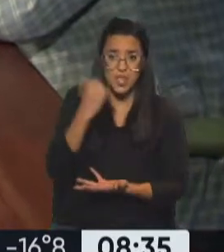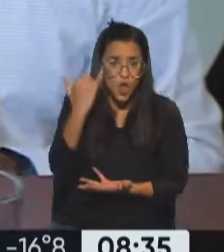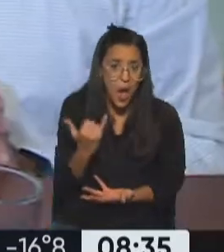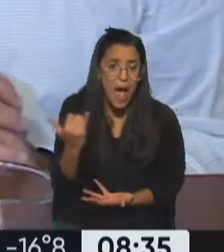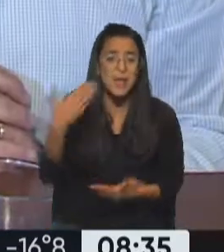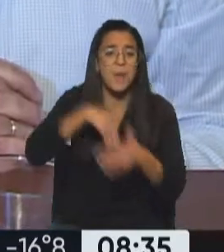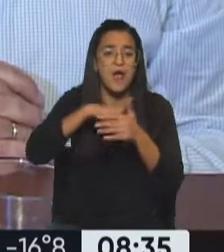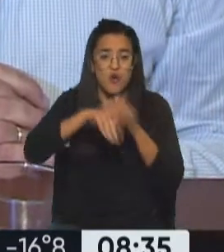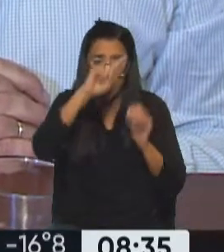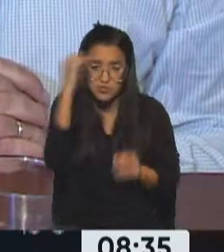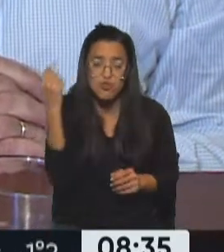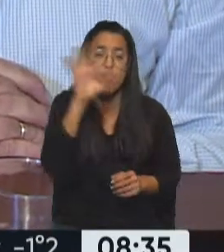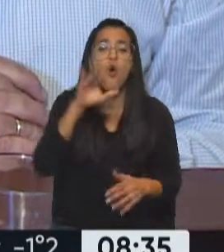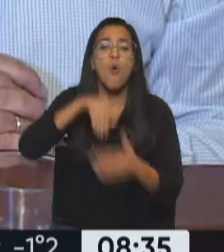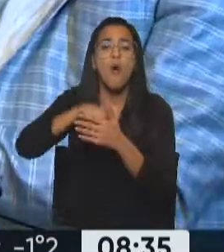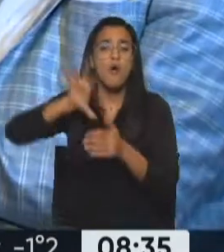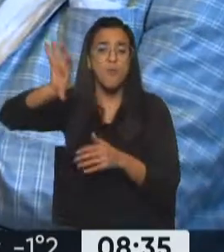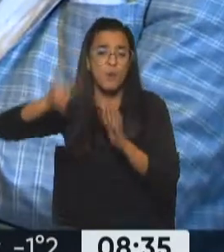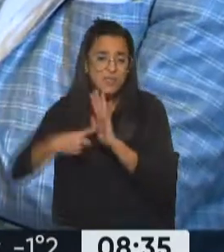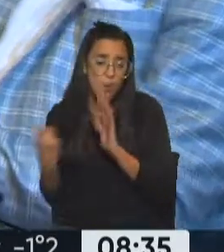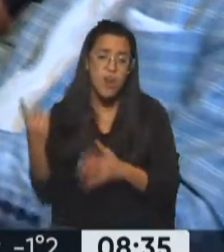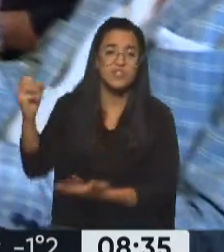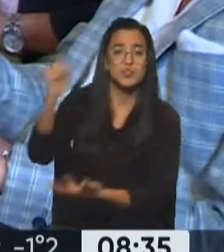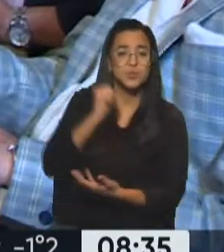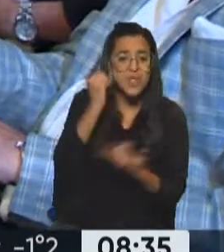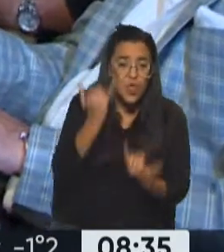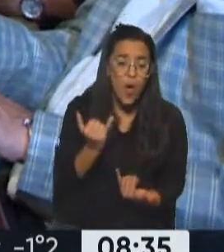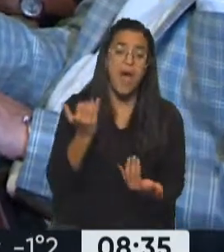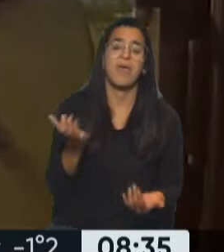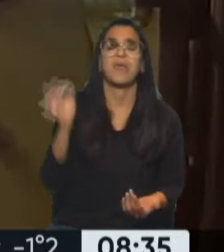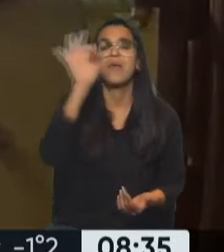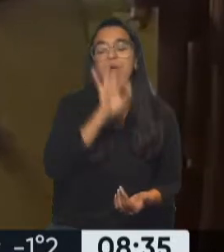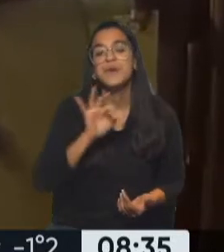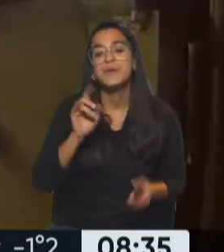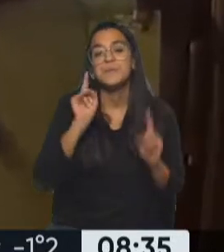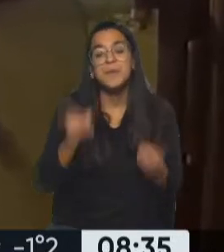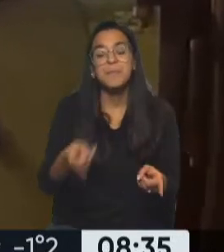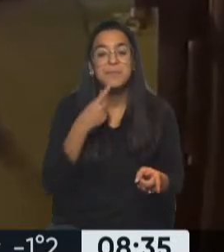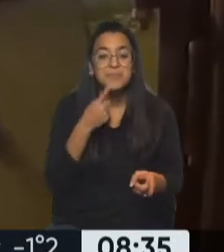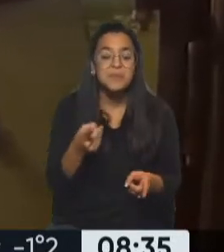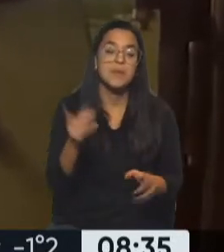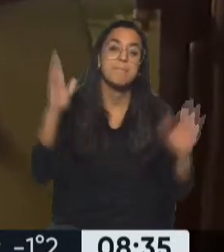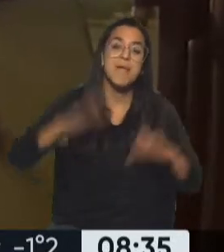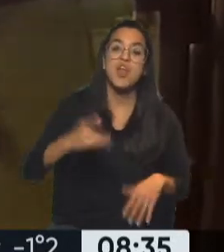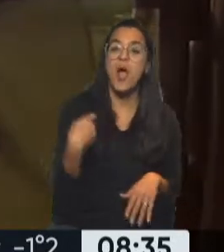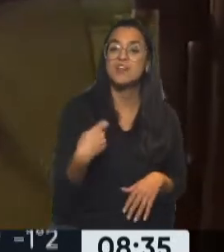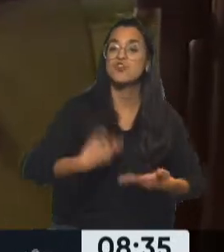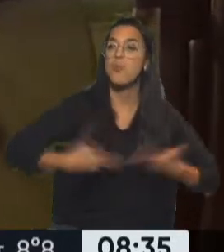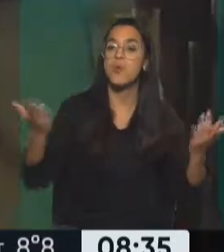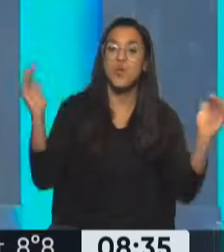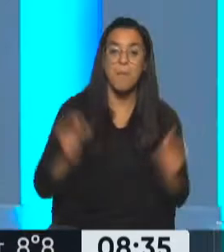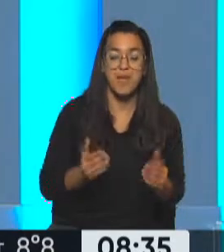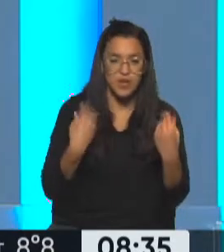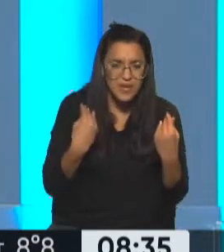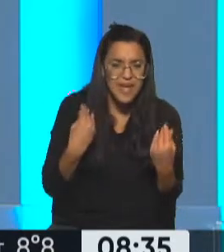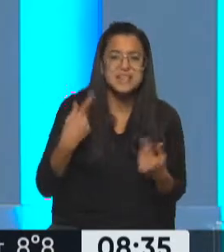del Banco Nación, por parte del Banco de la Provincia de Buenos Aires. Bueno, cuando hablan de achicar el gasto público, ¿a qué se